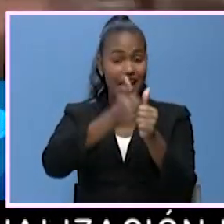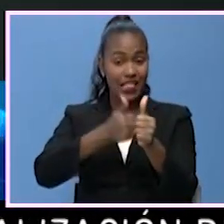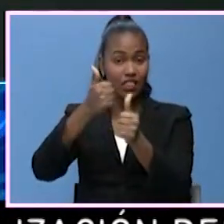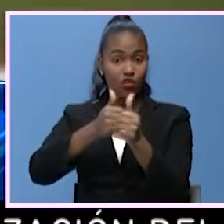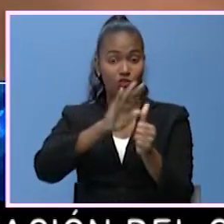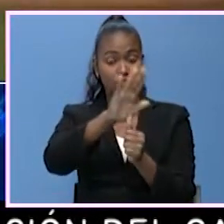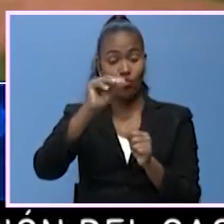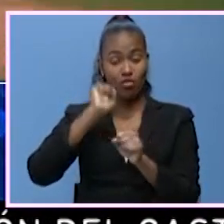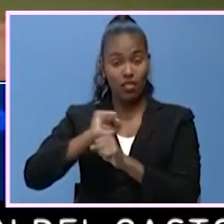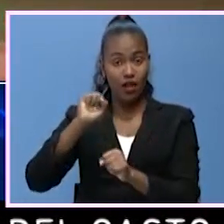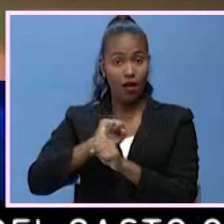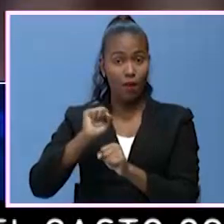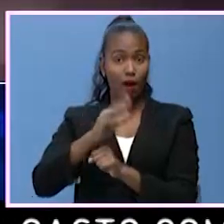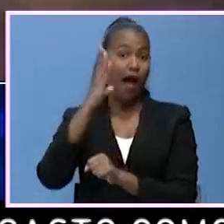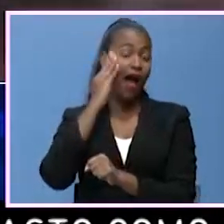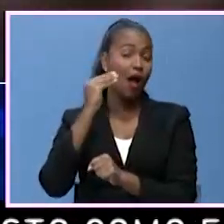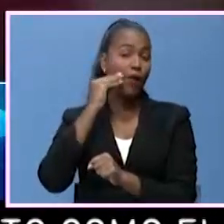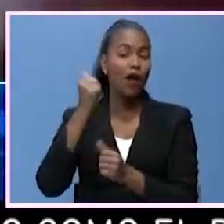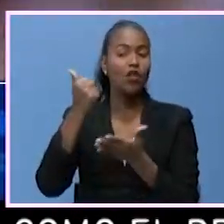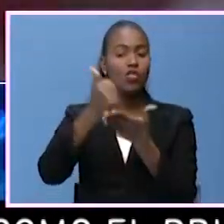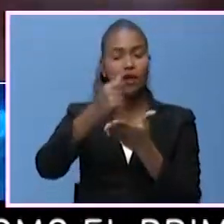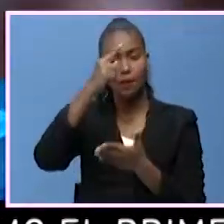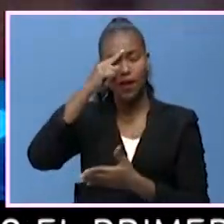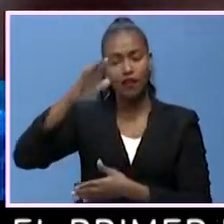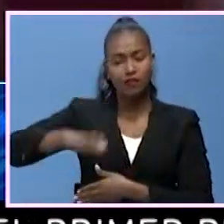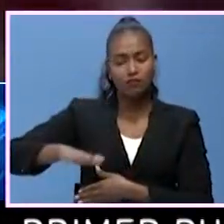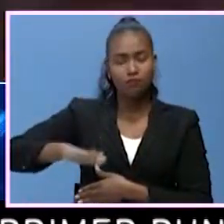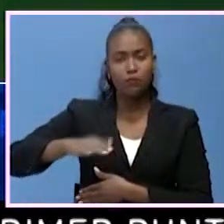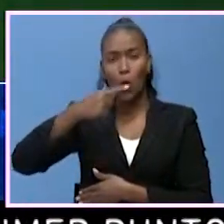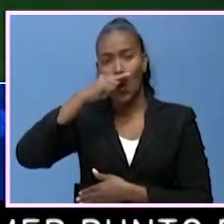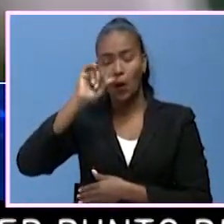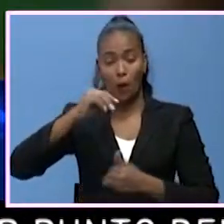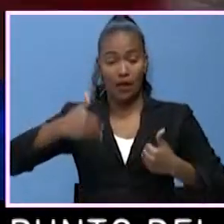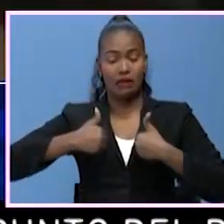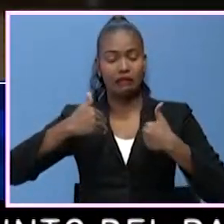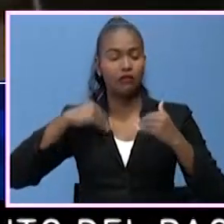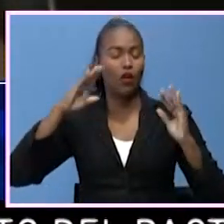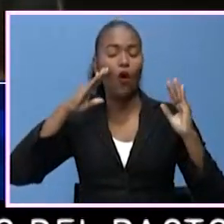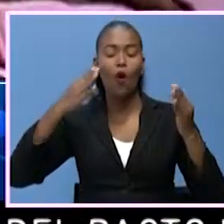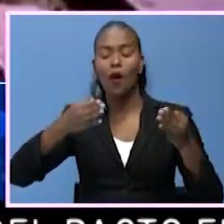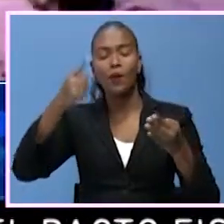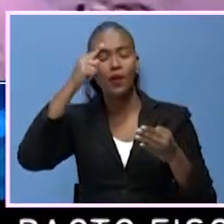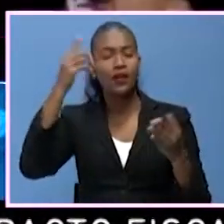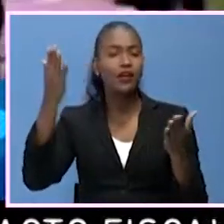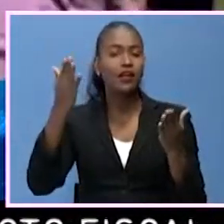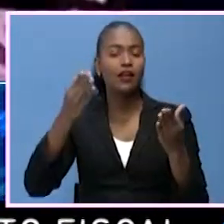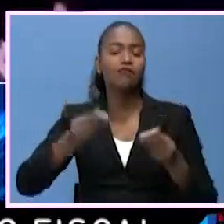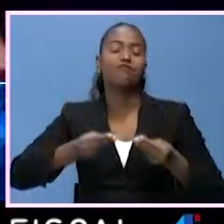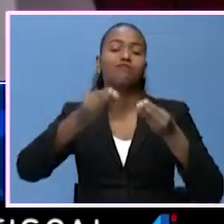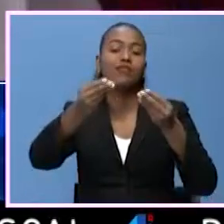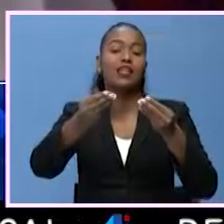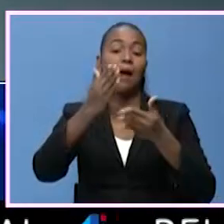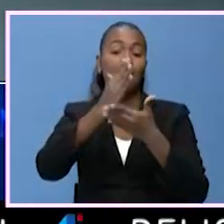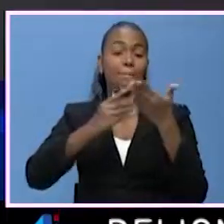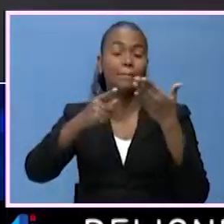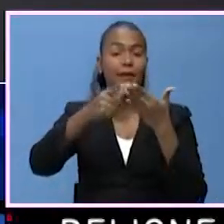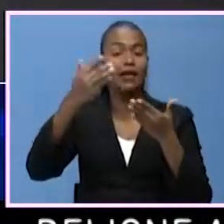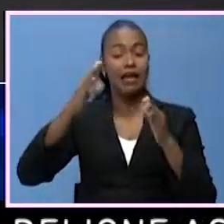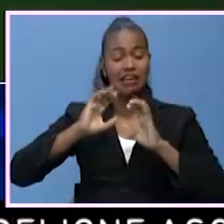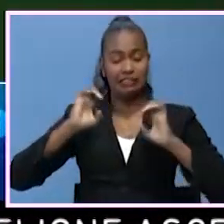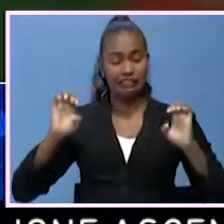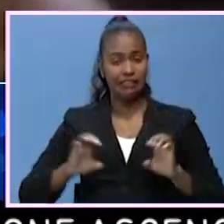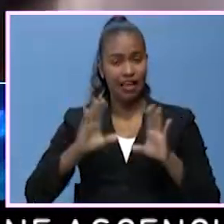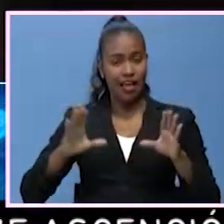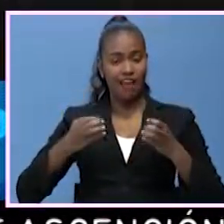sus proyectos en favor de la niñez y la juventud dominicana se enfocan precisamente en devolver una parte de lo que con